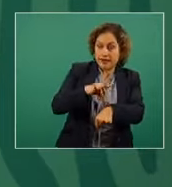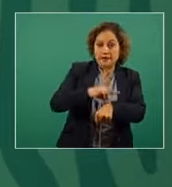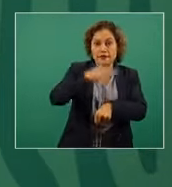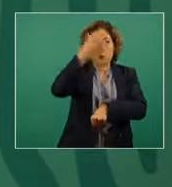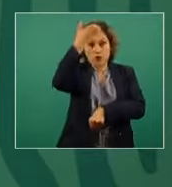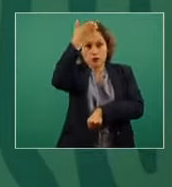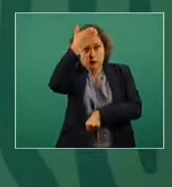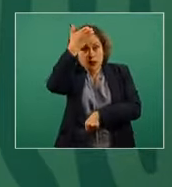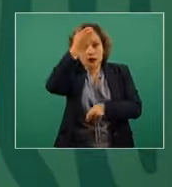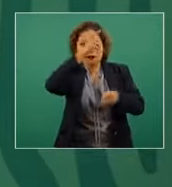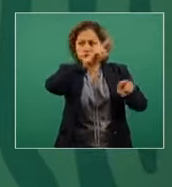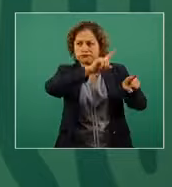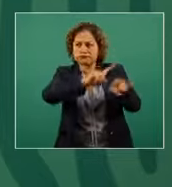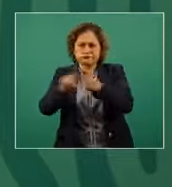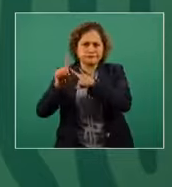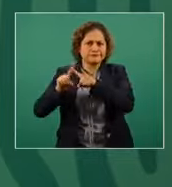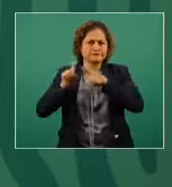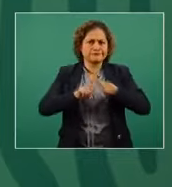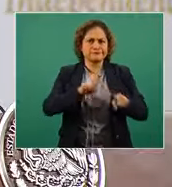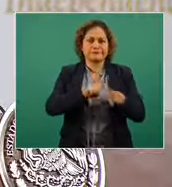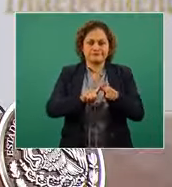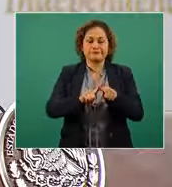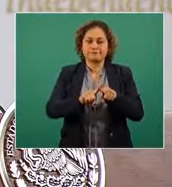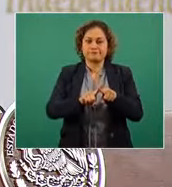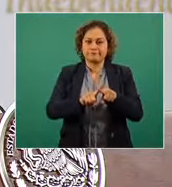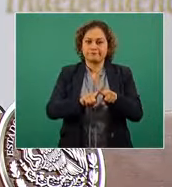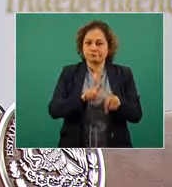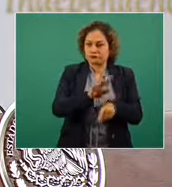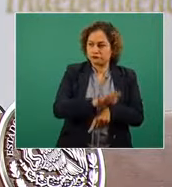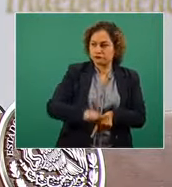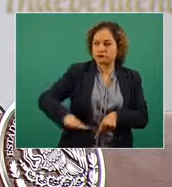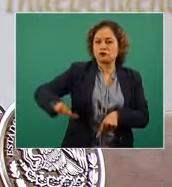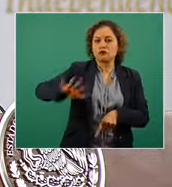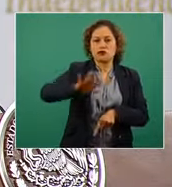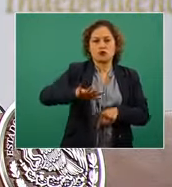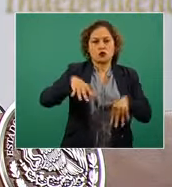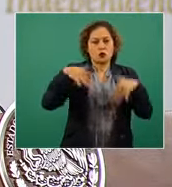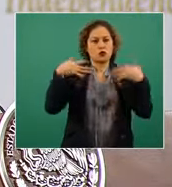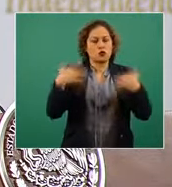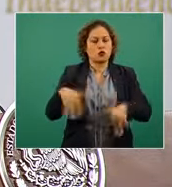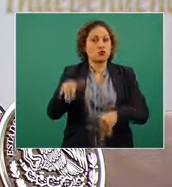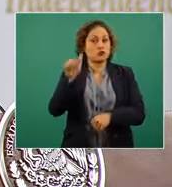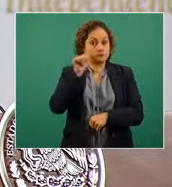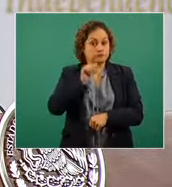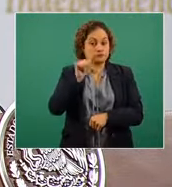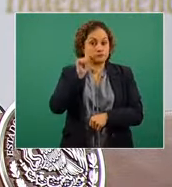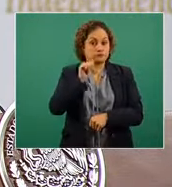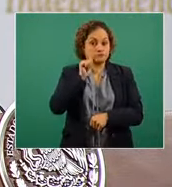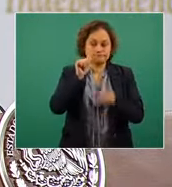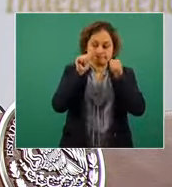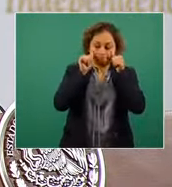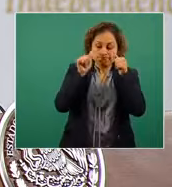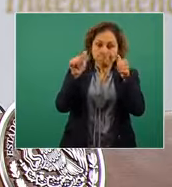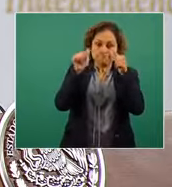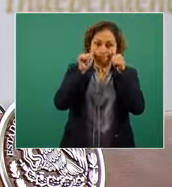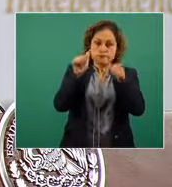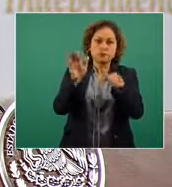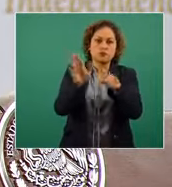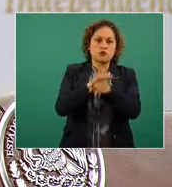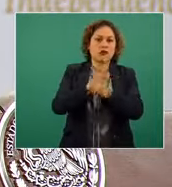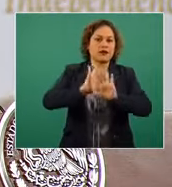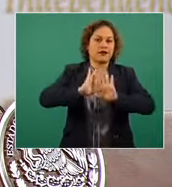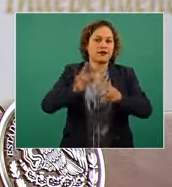salud, porque ha pasado mucho tiempo, es mucha la fatiga